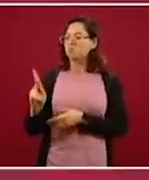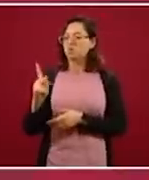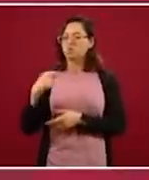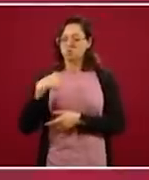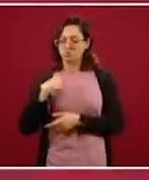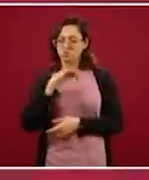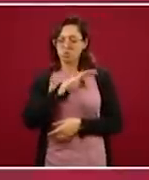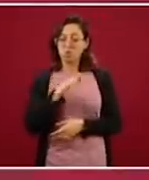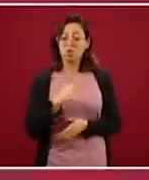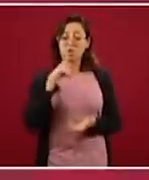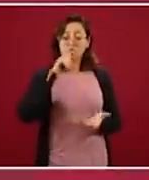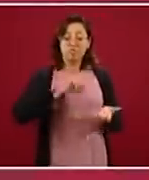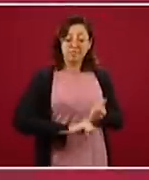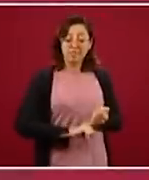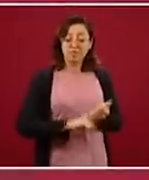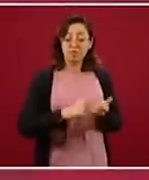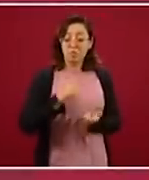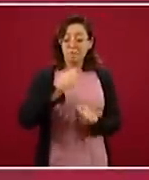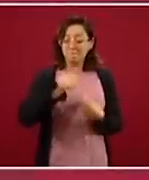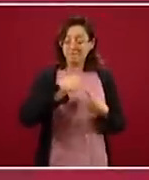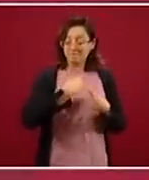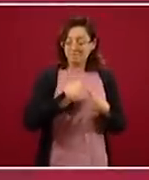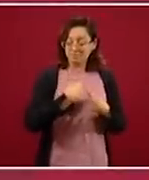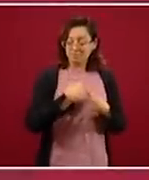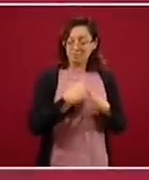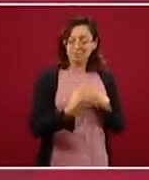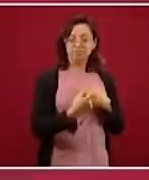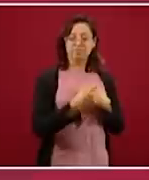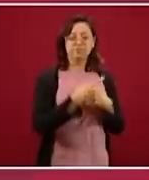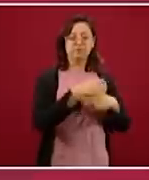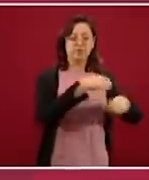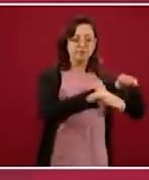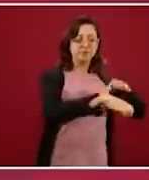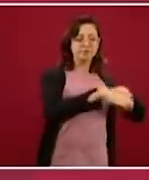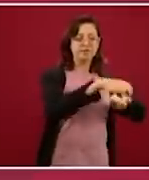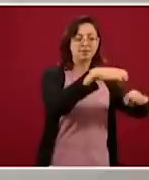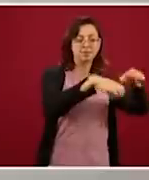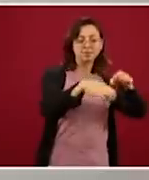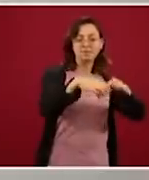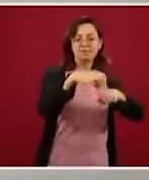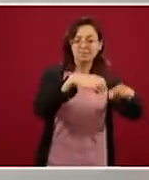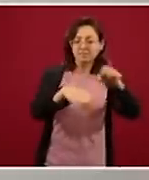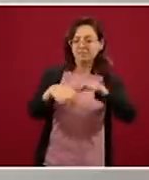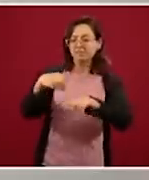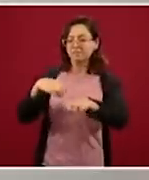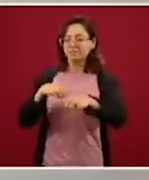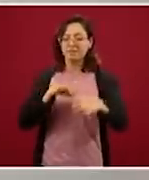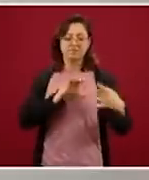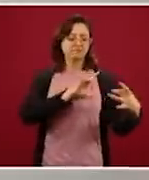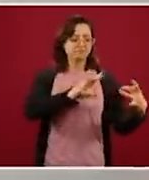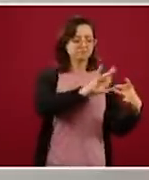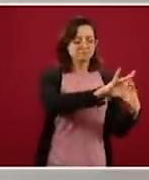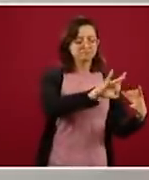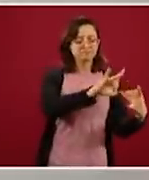2, 3, 4, 5 empresas fantasmas en donde hay pérdidas.